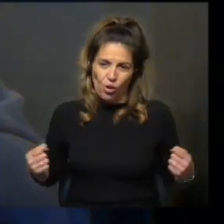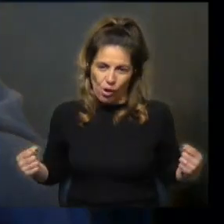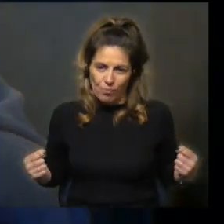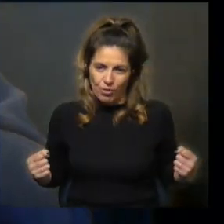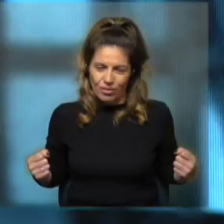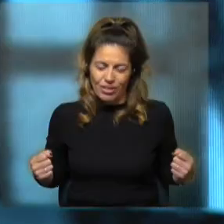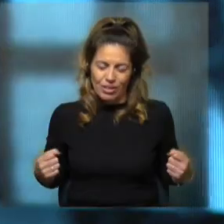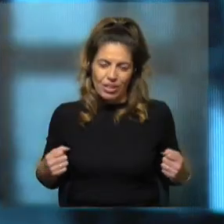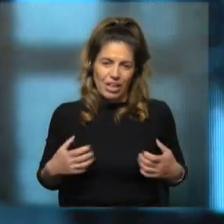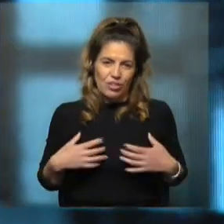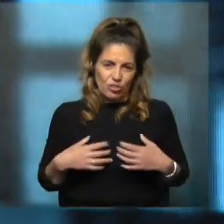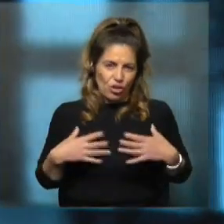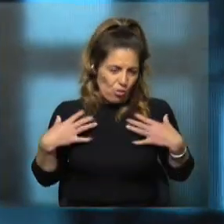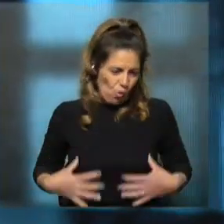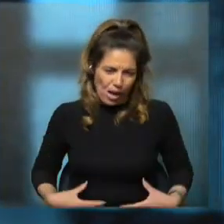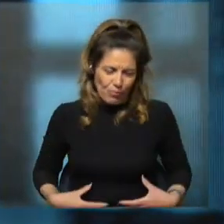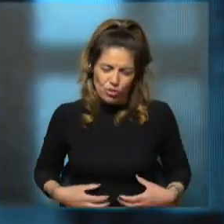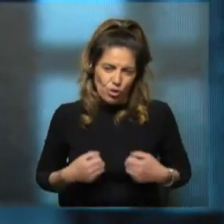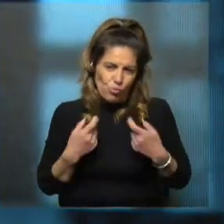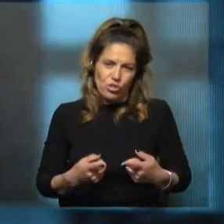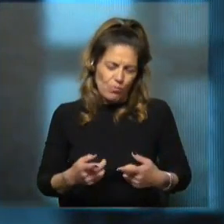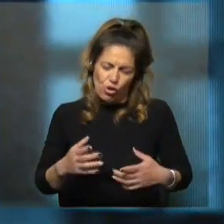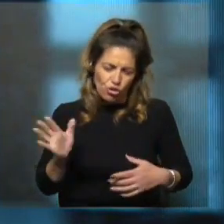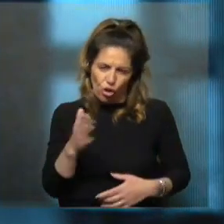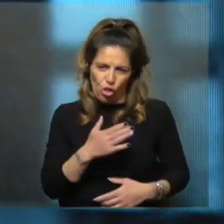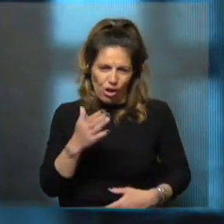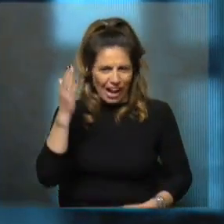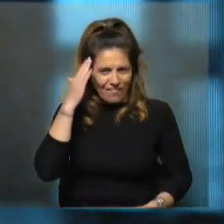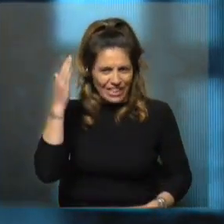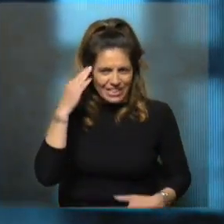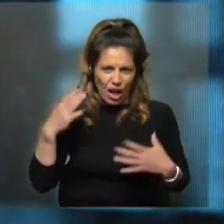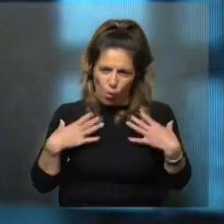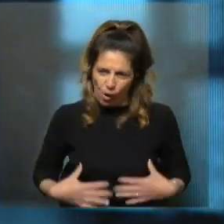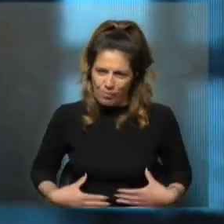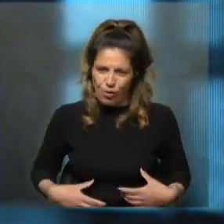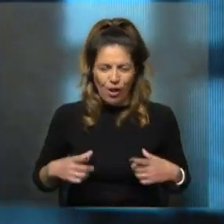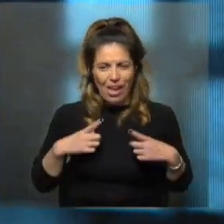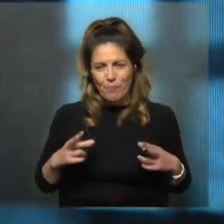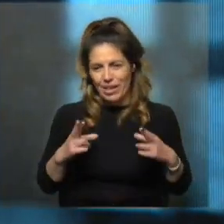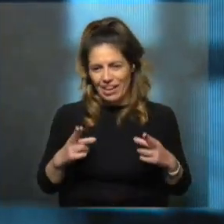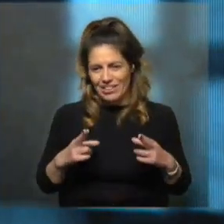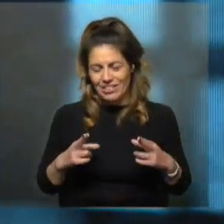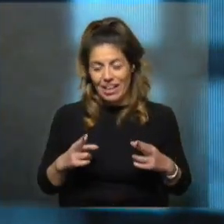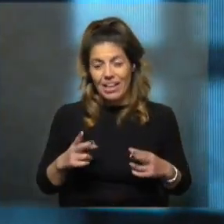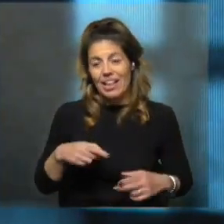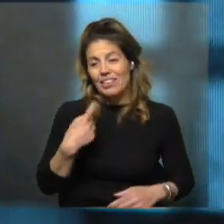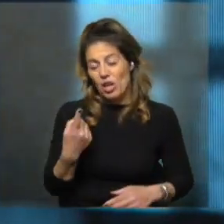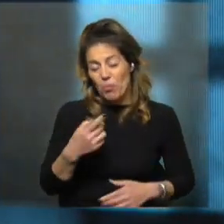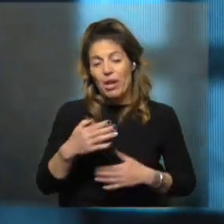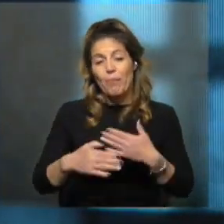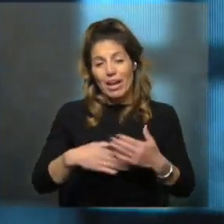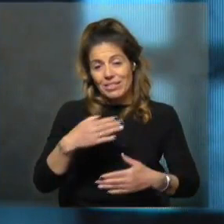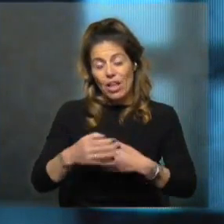todo la cabeza el cuerpo la esperanza todo este yo creo que bueno también este después pasados los